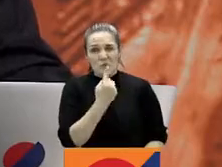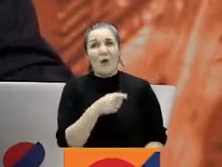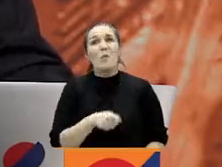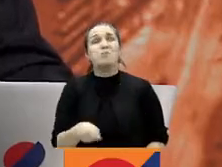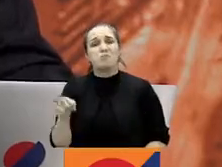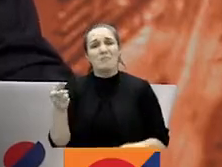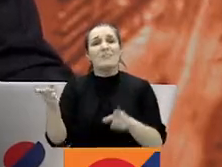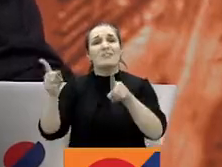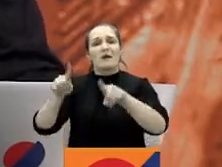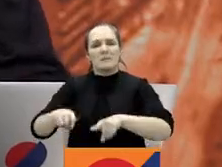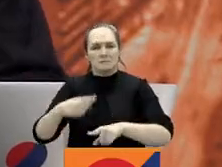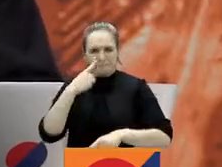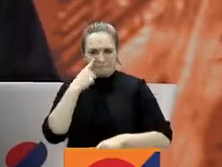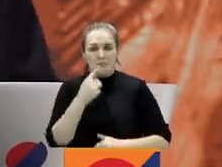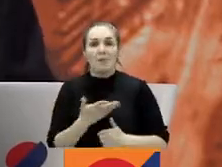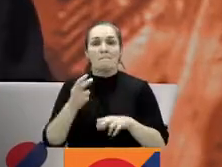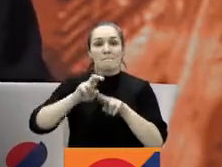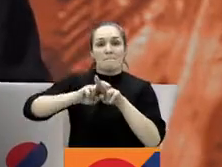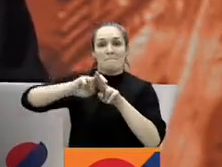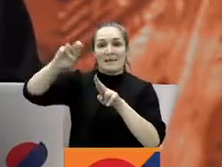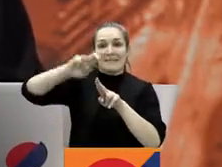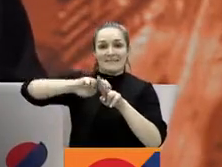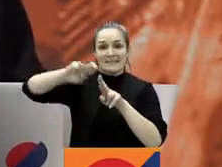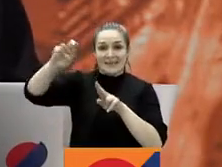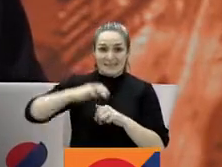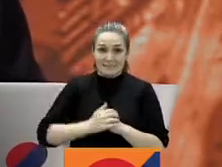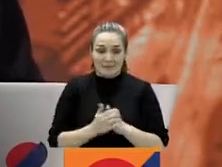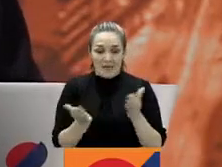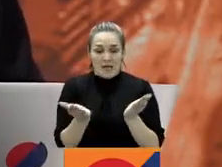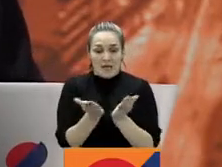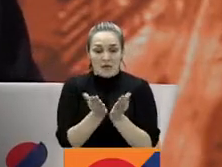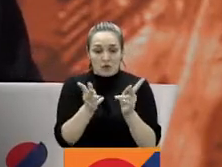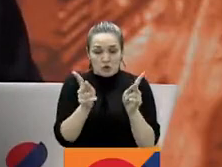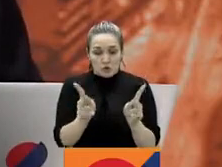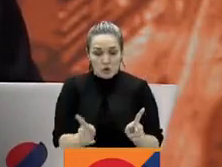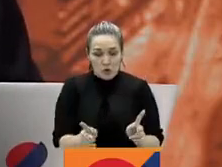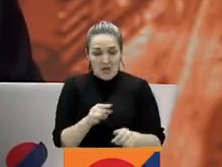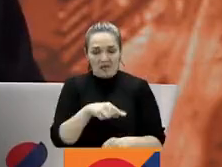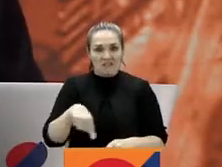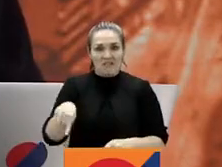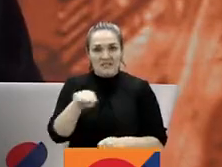Escuchen esto. En un colegio de Manizales, un grupo de estudiantes trató